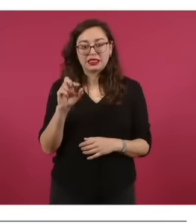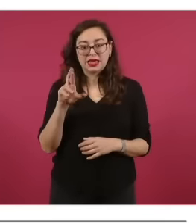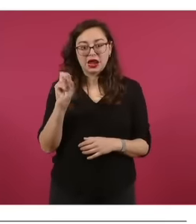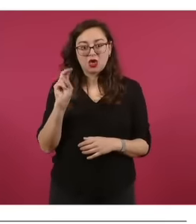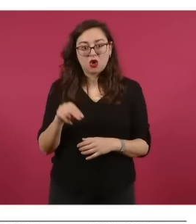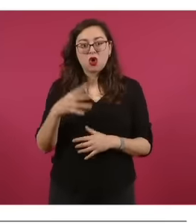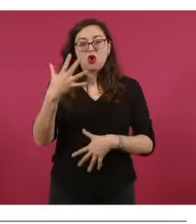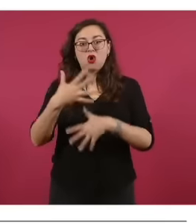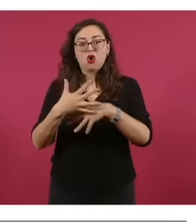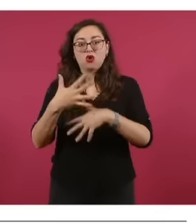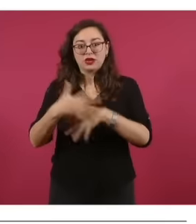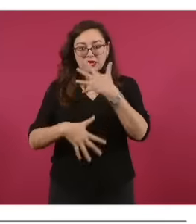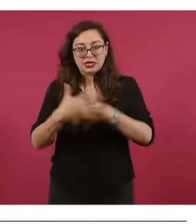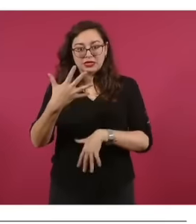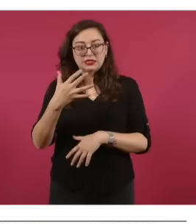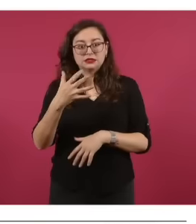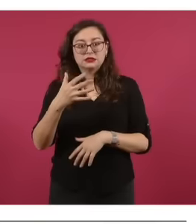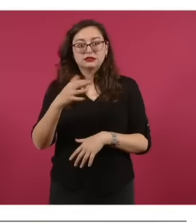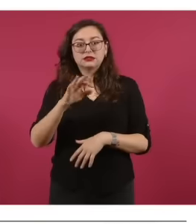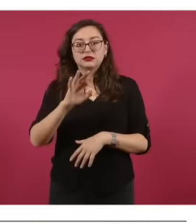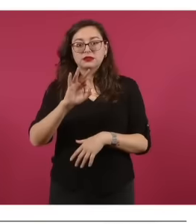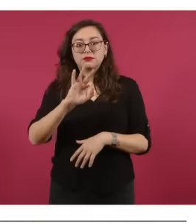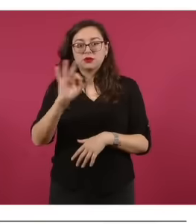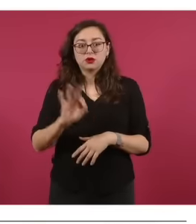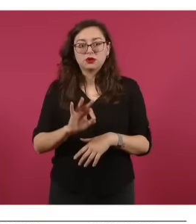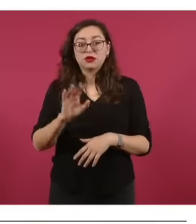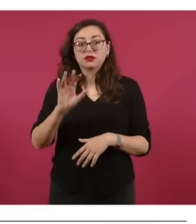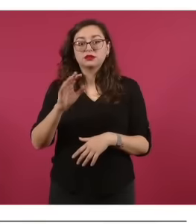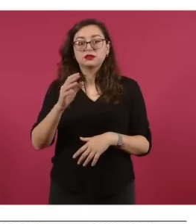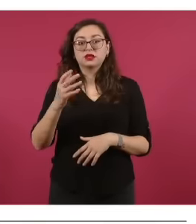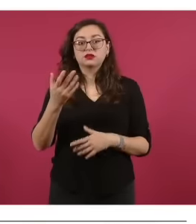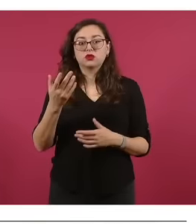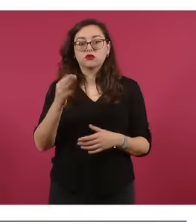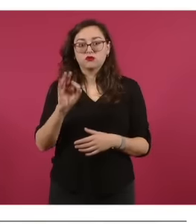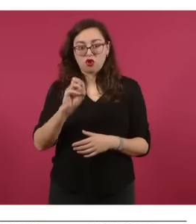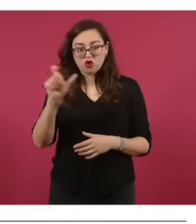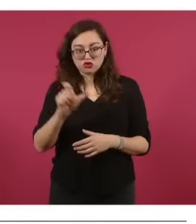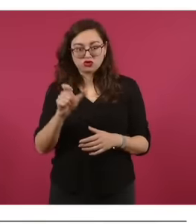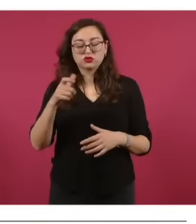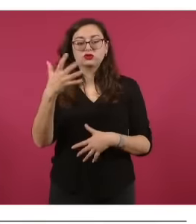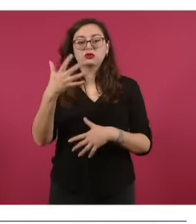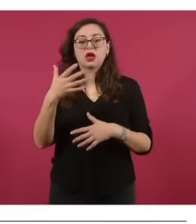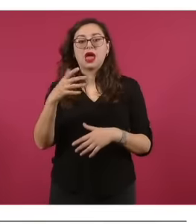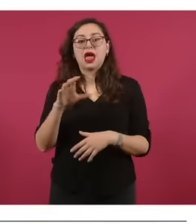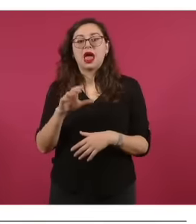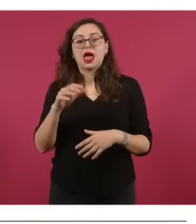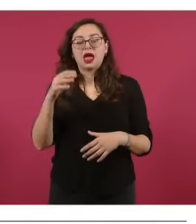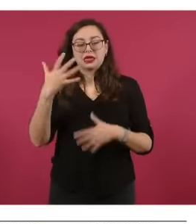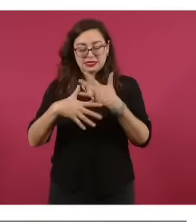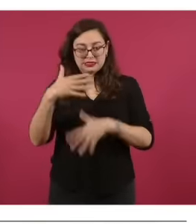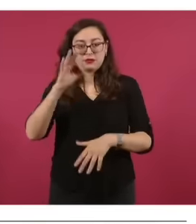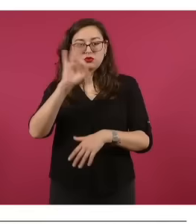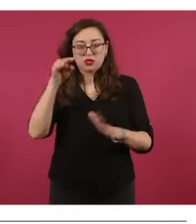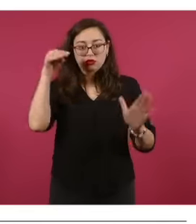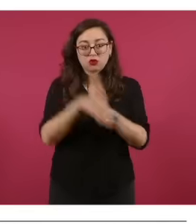licenciado Peña Nieto, 43%. Con nosotros llevábamos hasta ayer, antier,